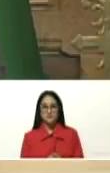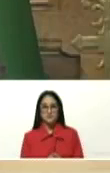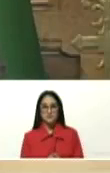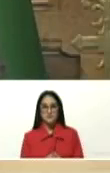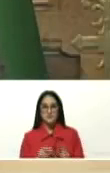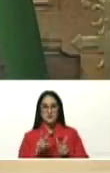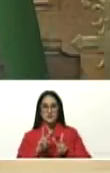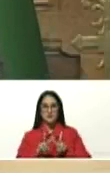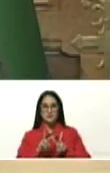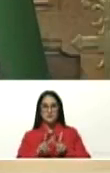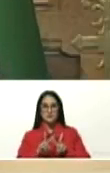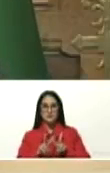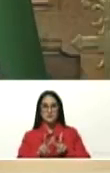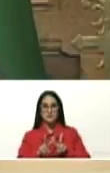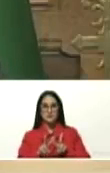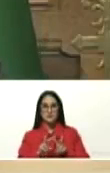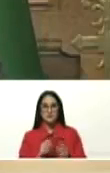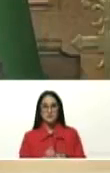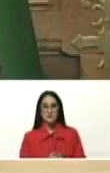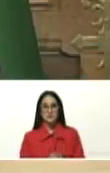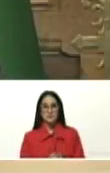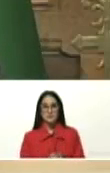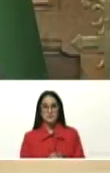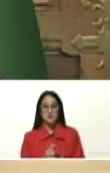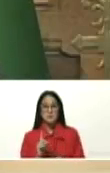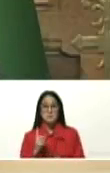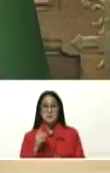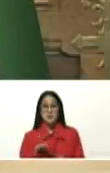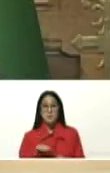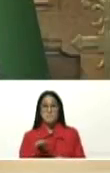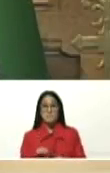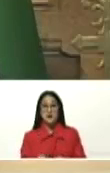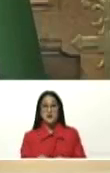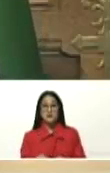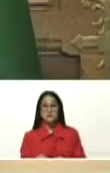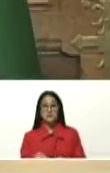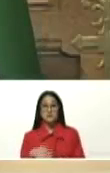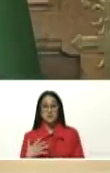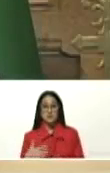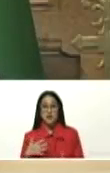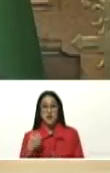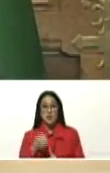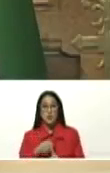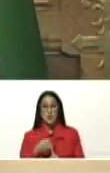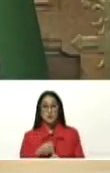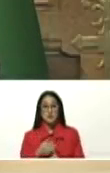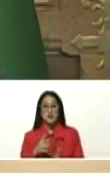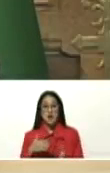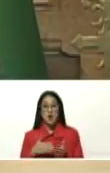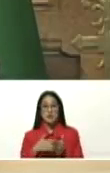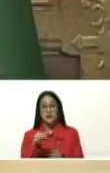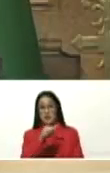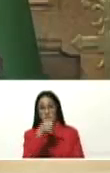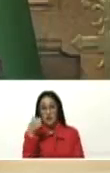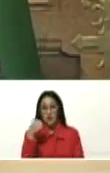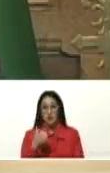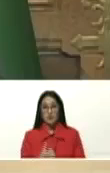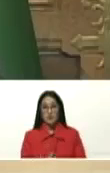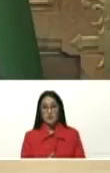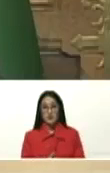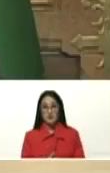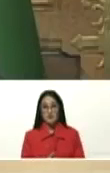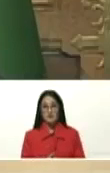vivienda. Bueno, son los primeros pasos que vamos a dar. La lucha contra el narcotráfico,